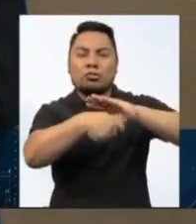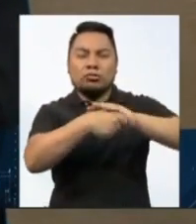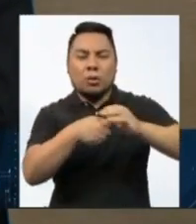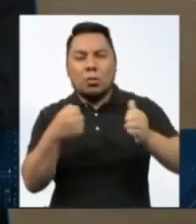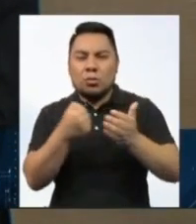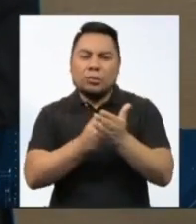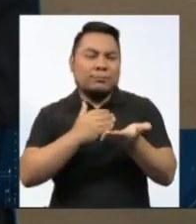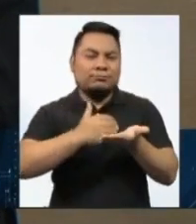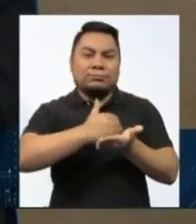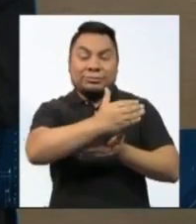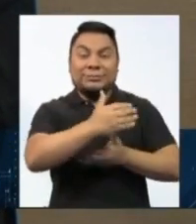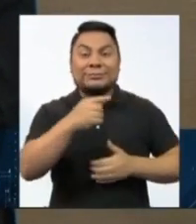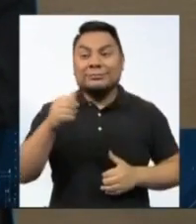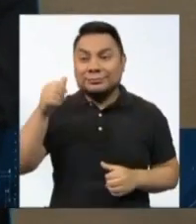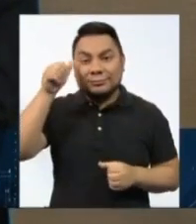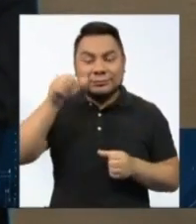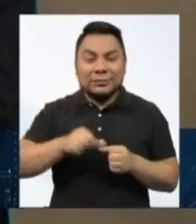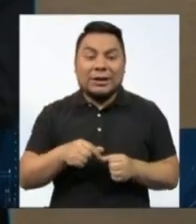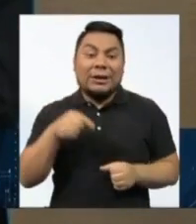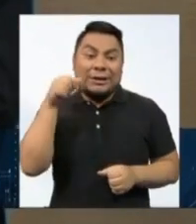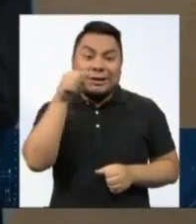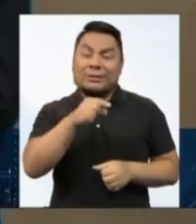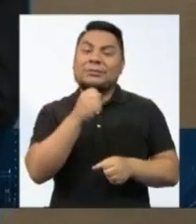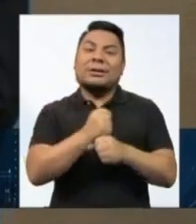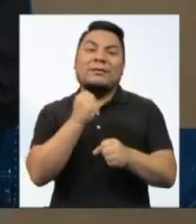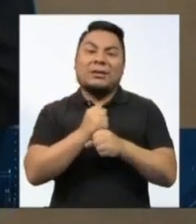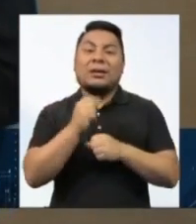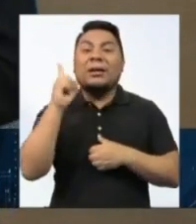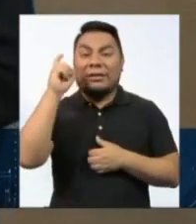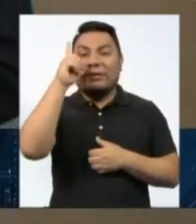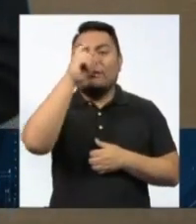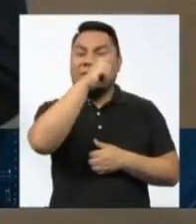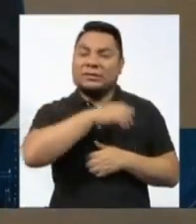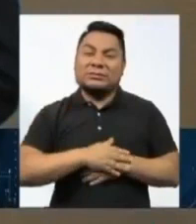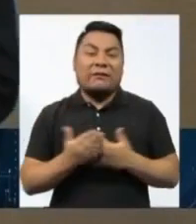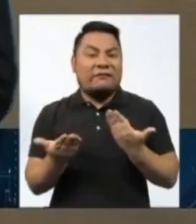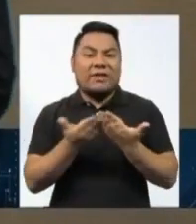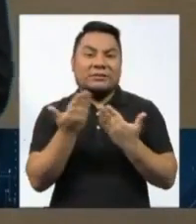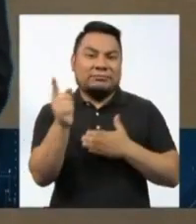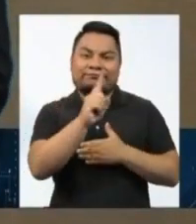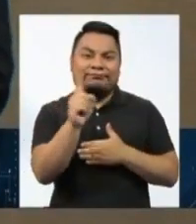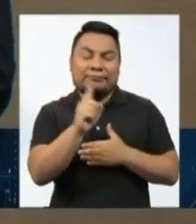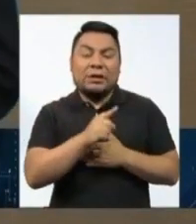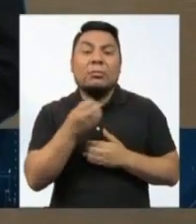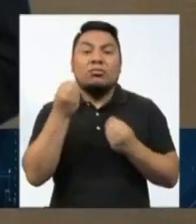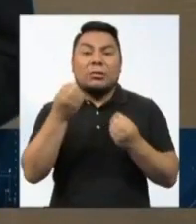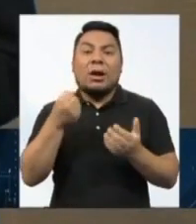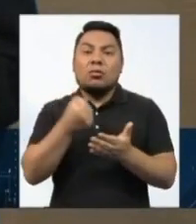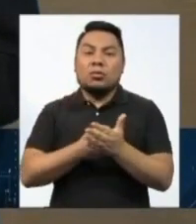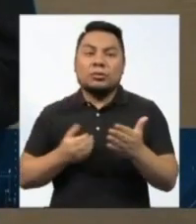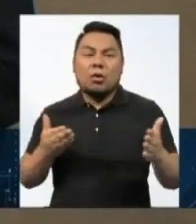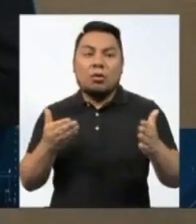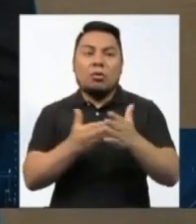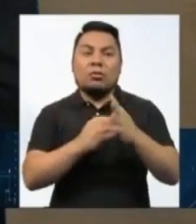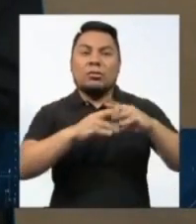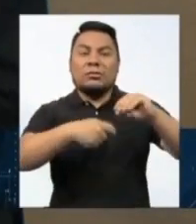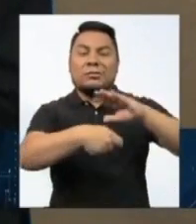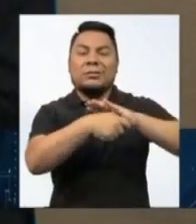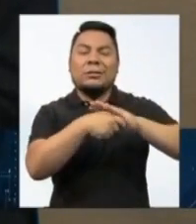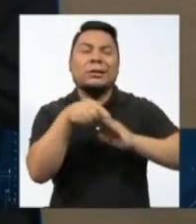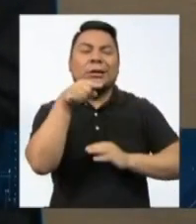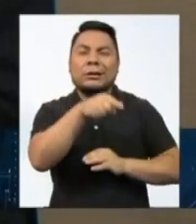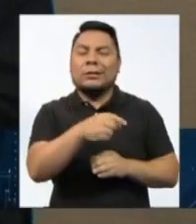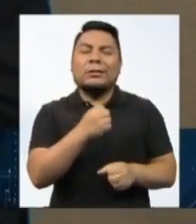Trabajo nada fácil, porque luchar contra la corrupción quizás sea la tarea más